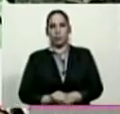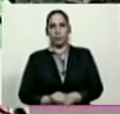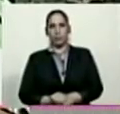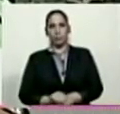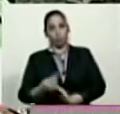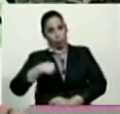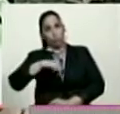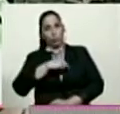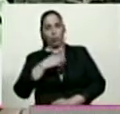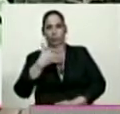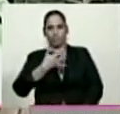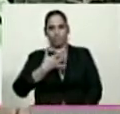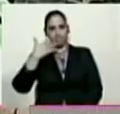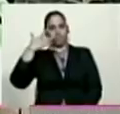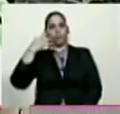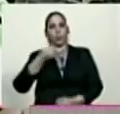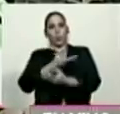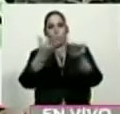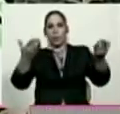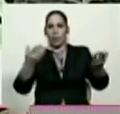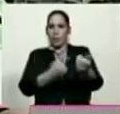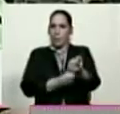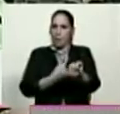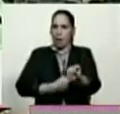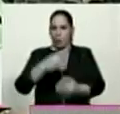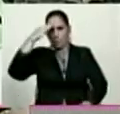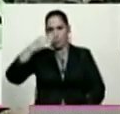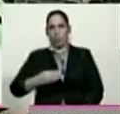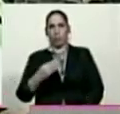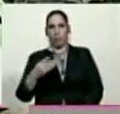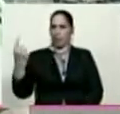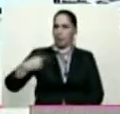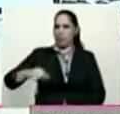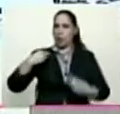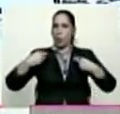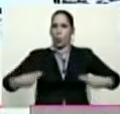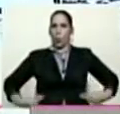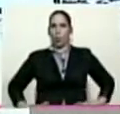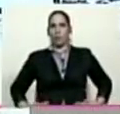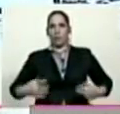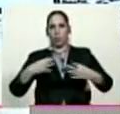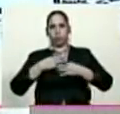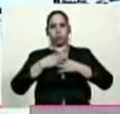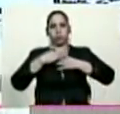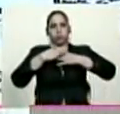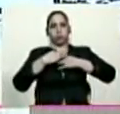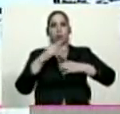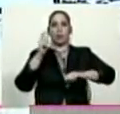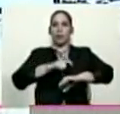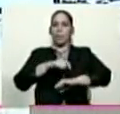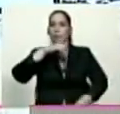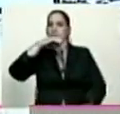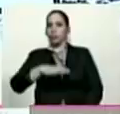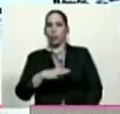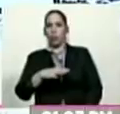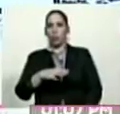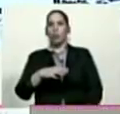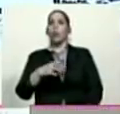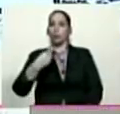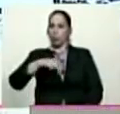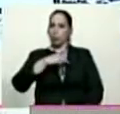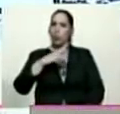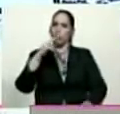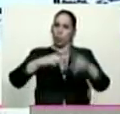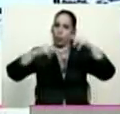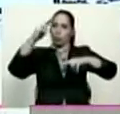privilegiados son ustedes, hermanos militares, de tener ese uniforme en este tiempo histórico y de estar construyendo lo